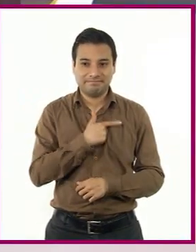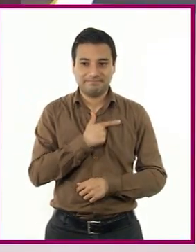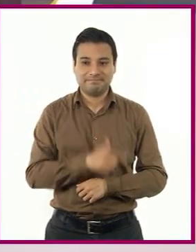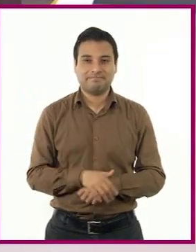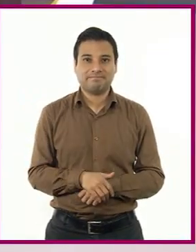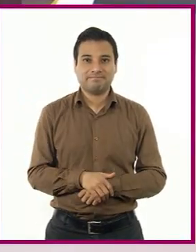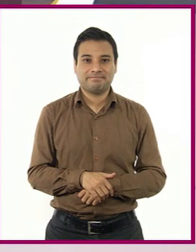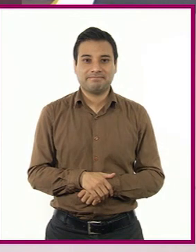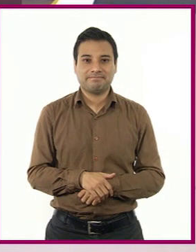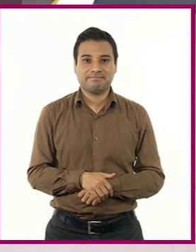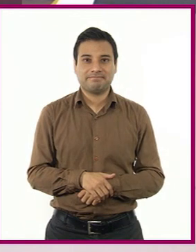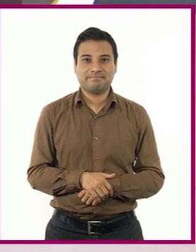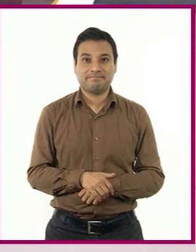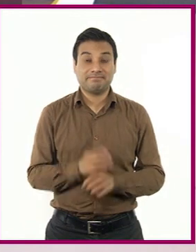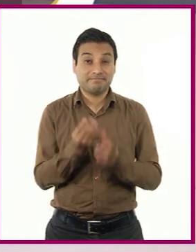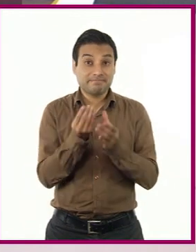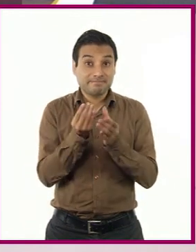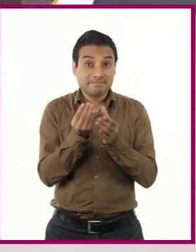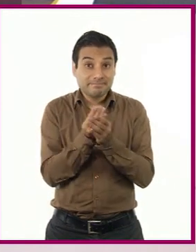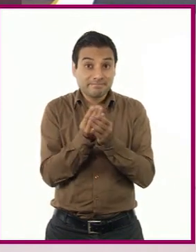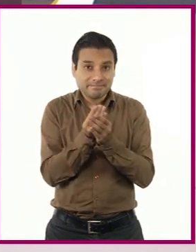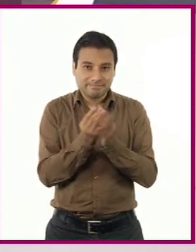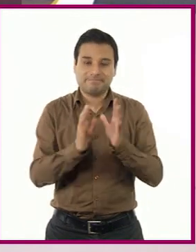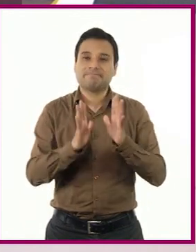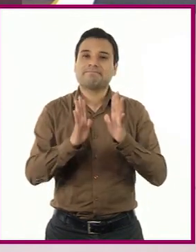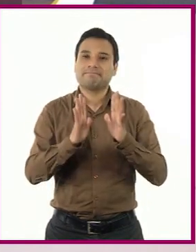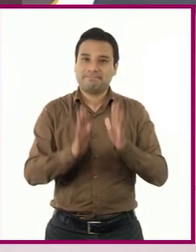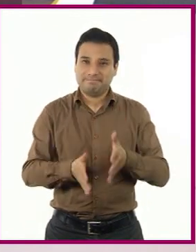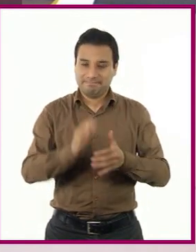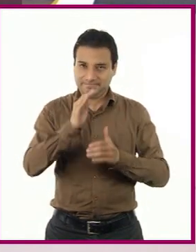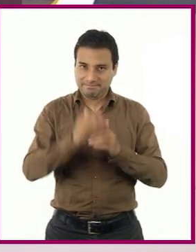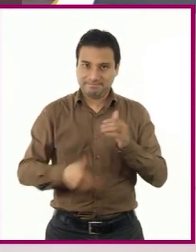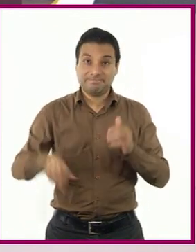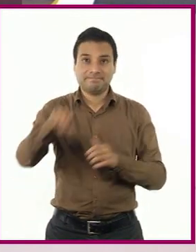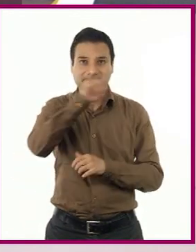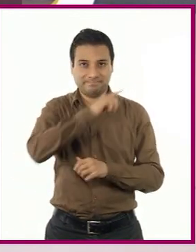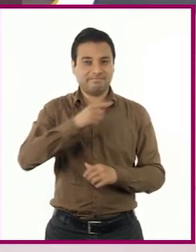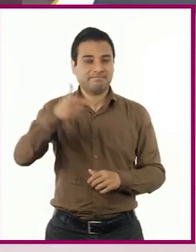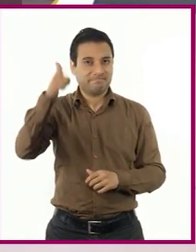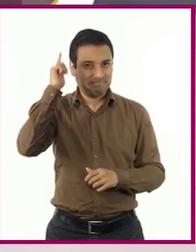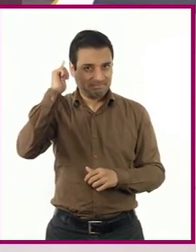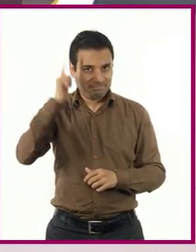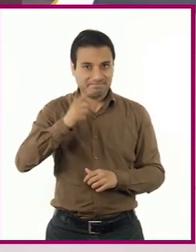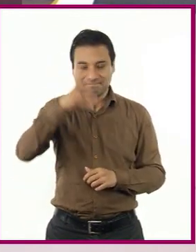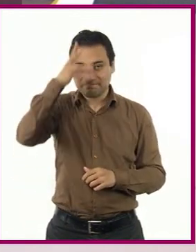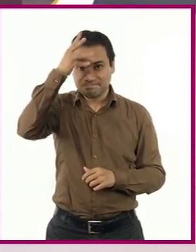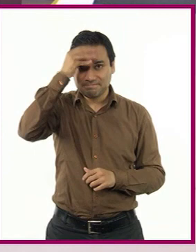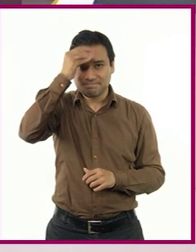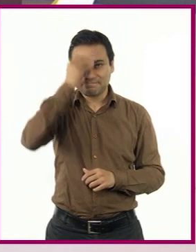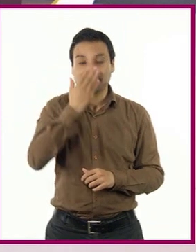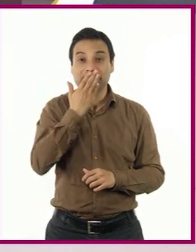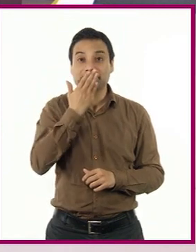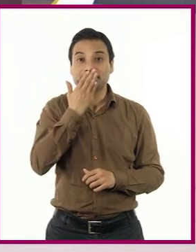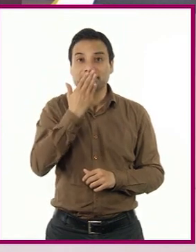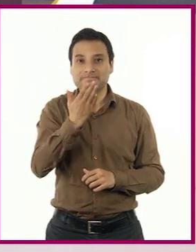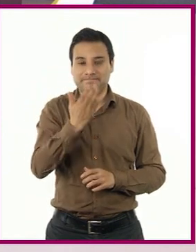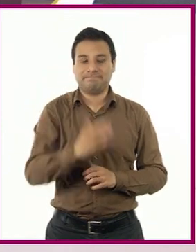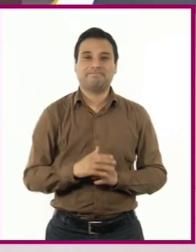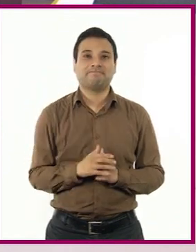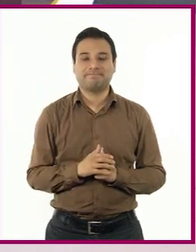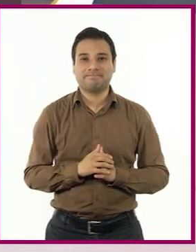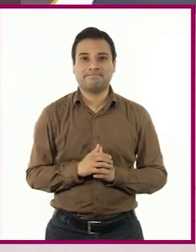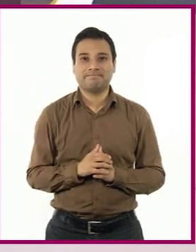Alumnas y alumnos, hemos llegado al final de la sesión. Espero se hayan apropiado de los conocimientos que se presentaron en esta